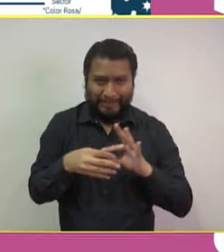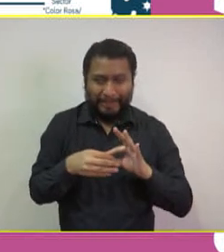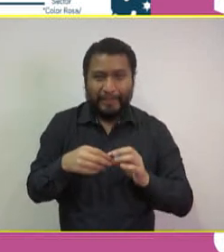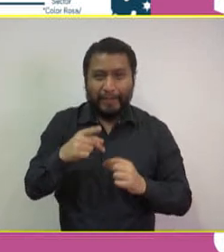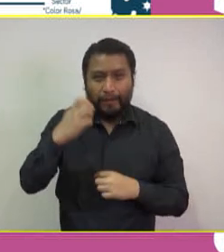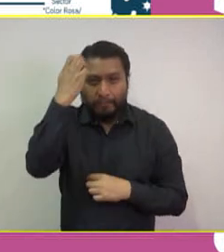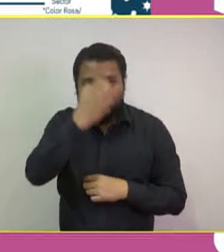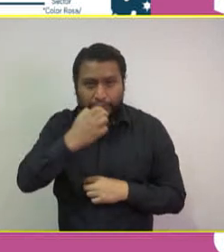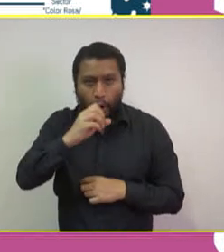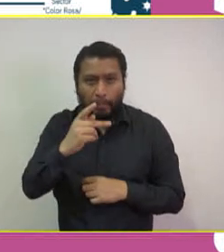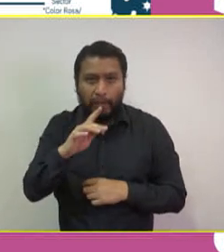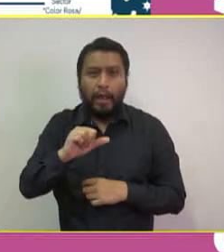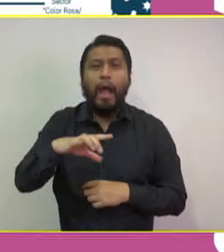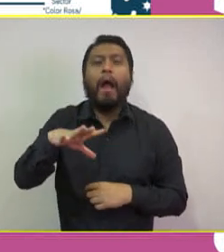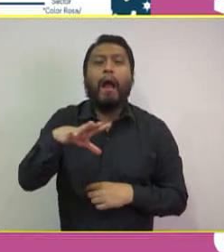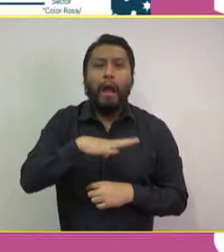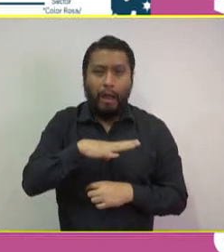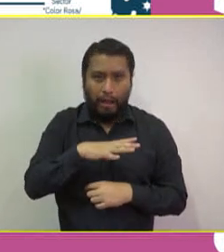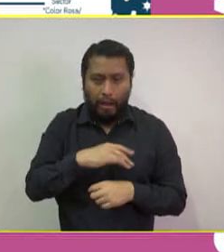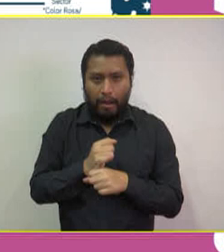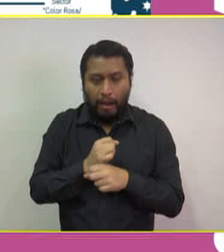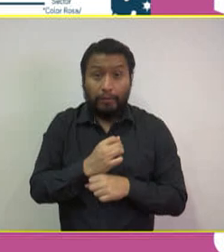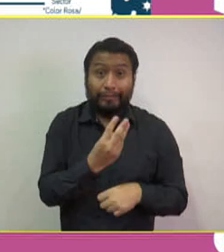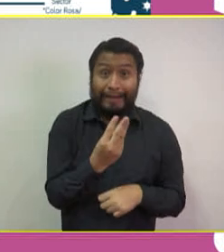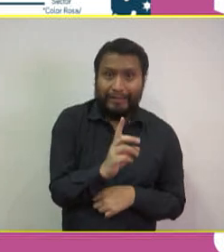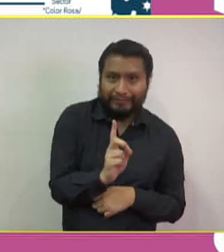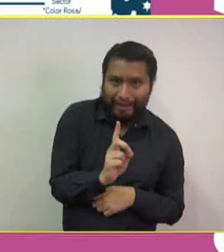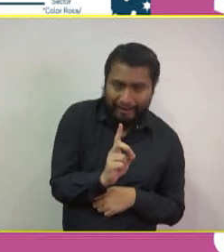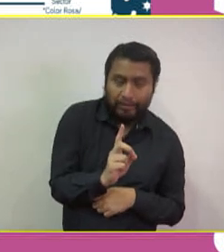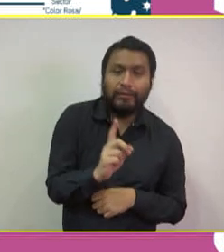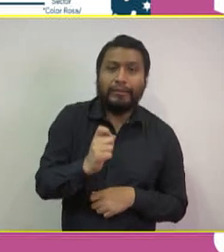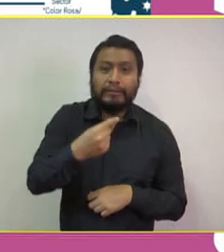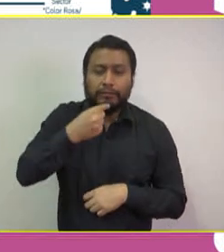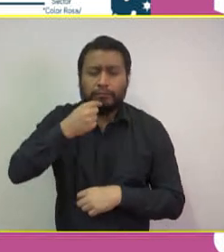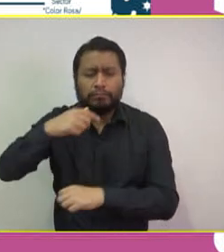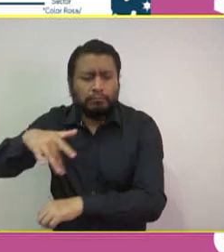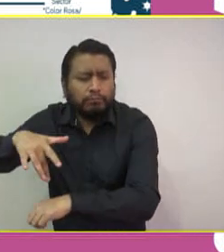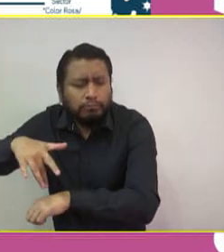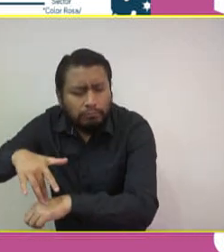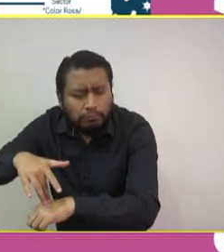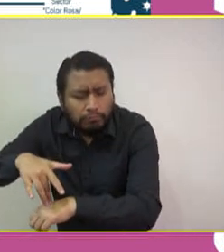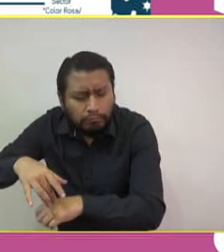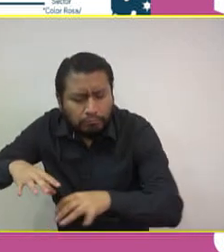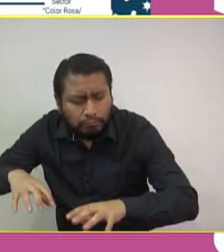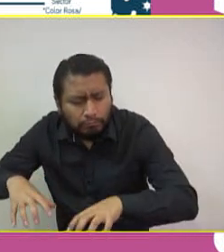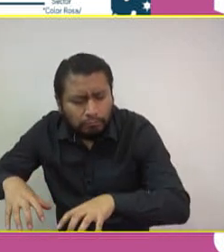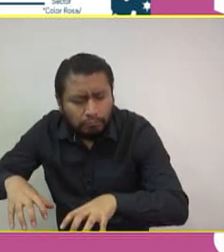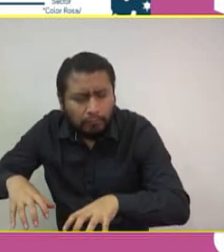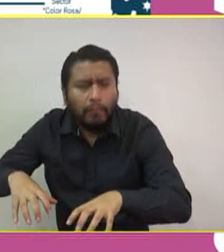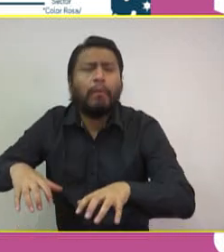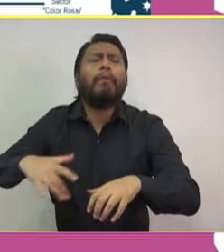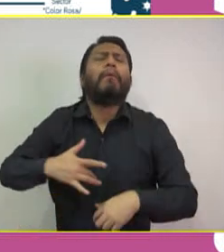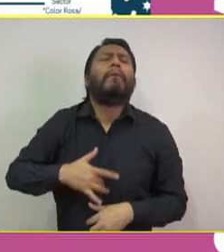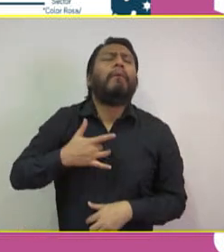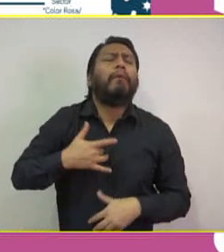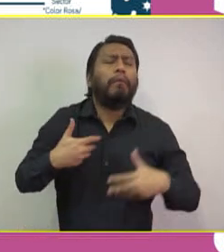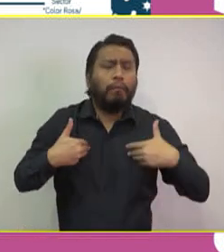mismo proceso que se realizó, se realizan primero figuras tridimensionales, los niños las tocan y a partir de ellos, ellos